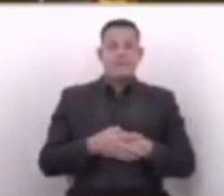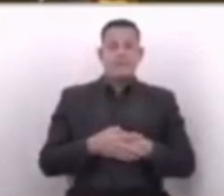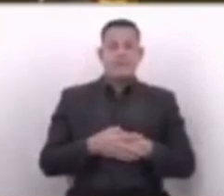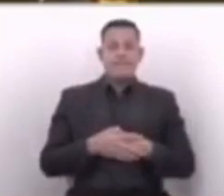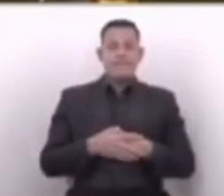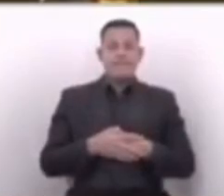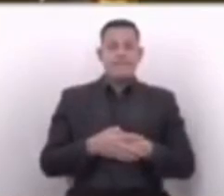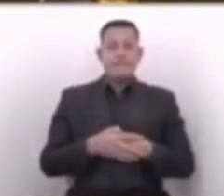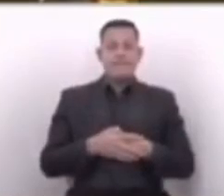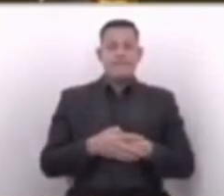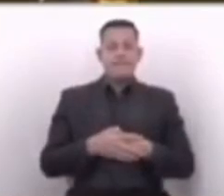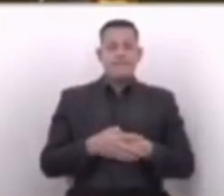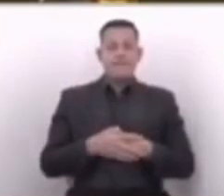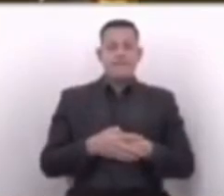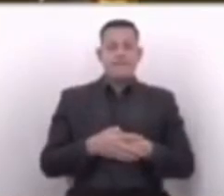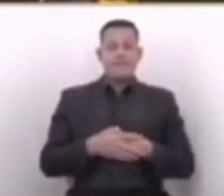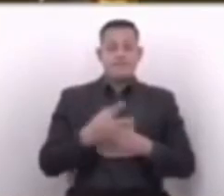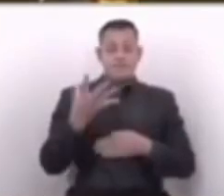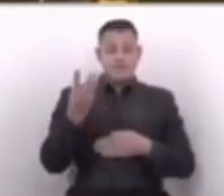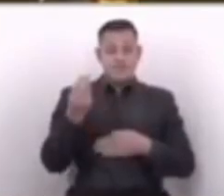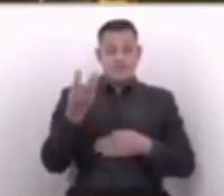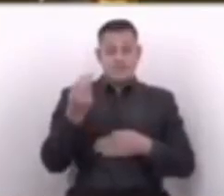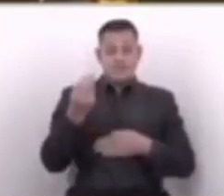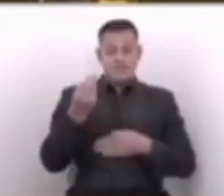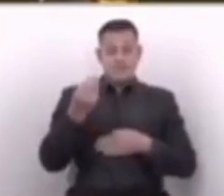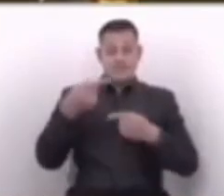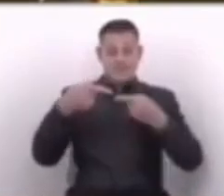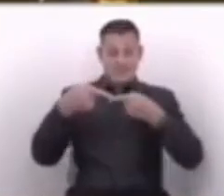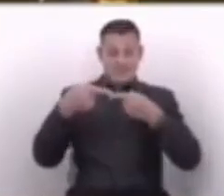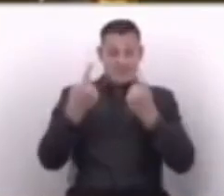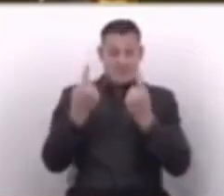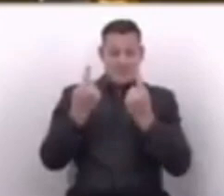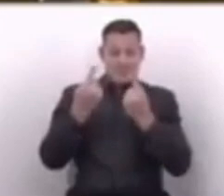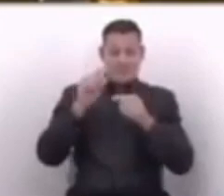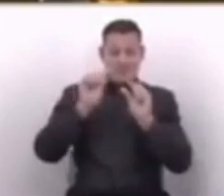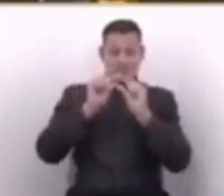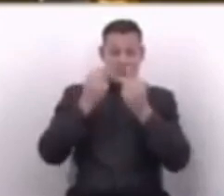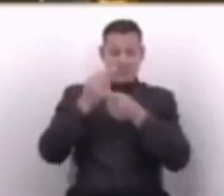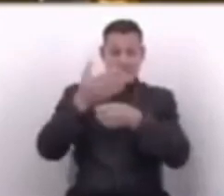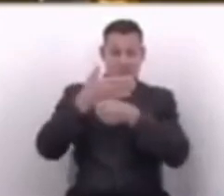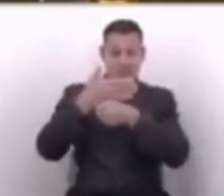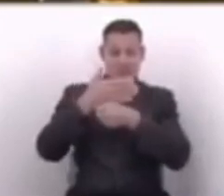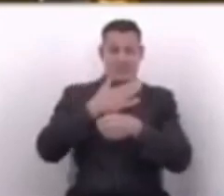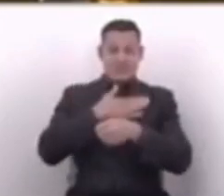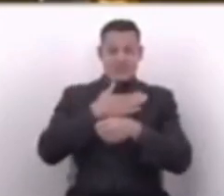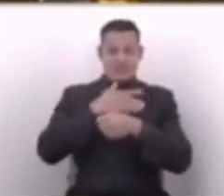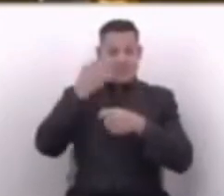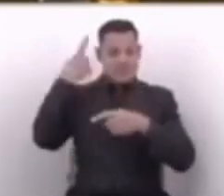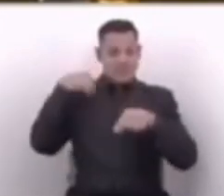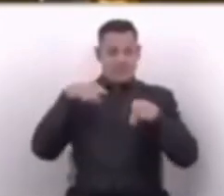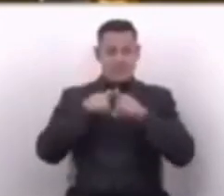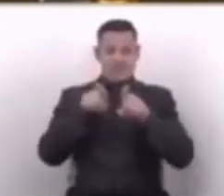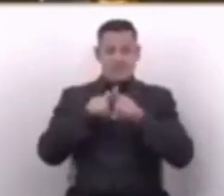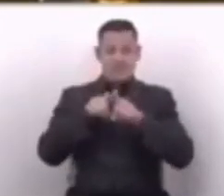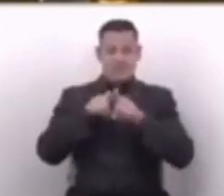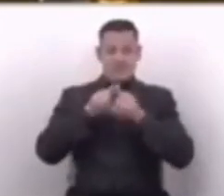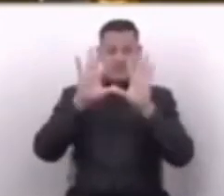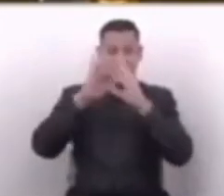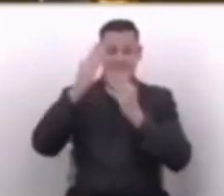es el miedo que la oposición le tiene a nuestros hermanos en el